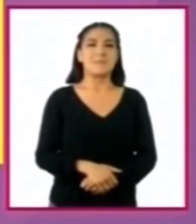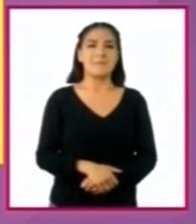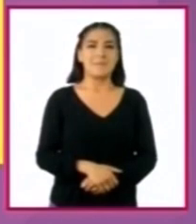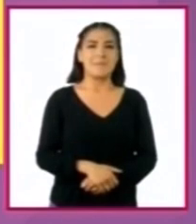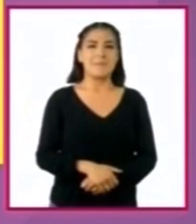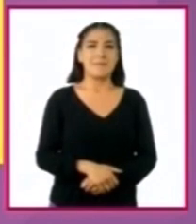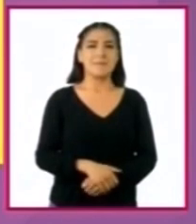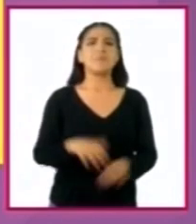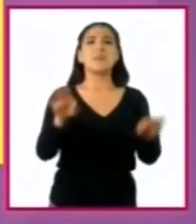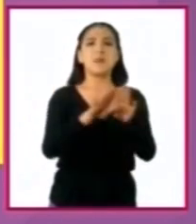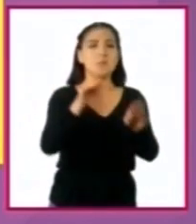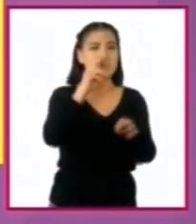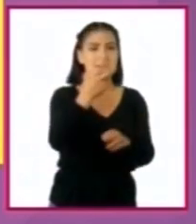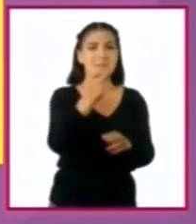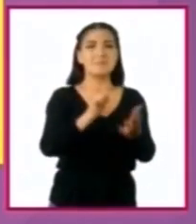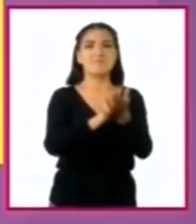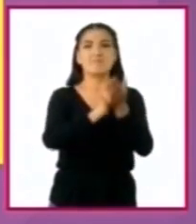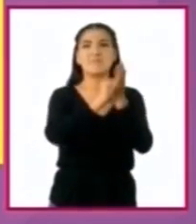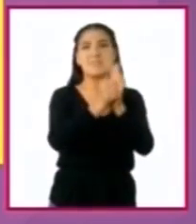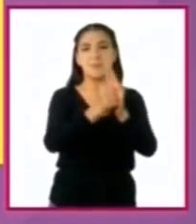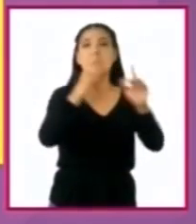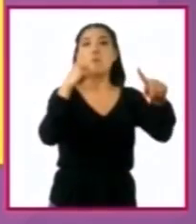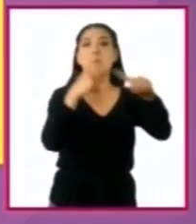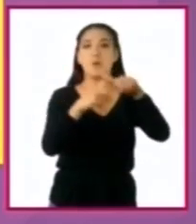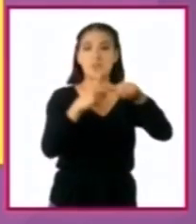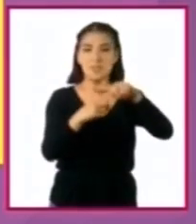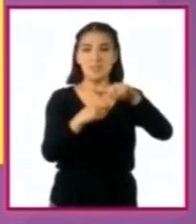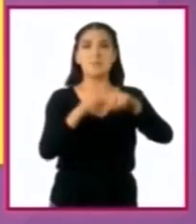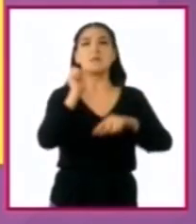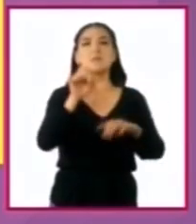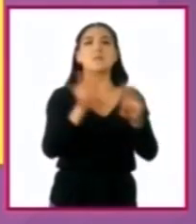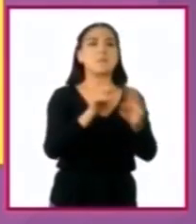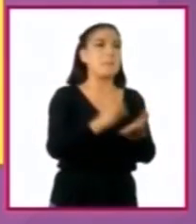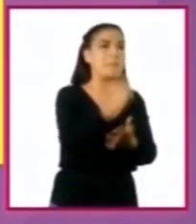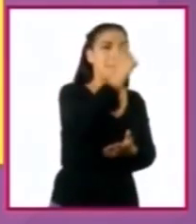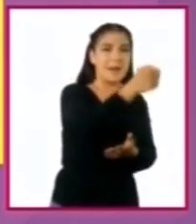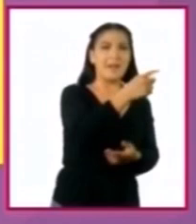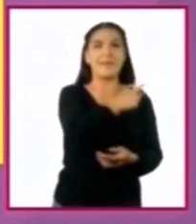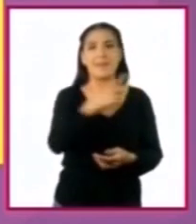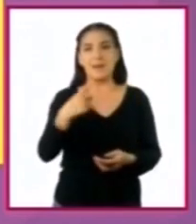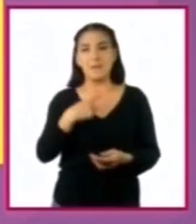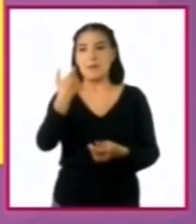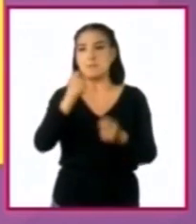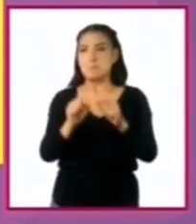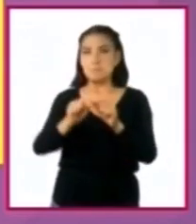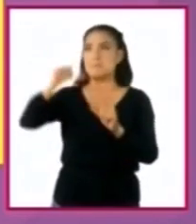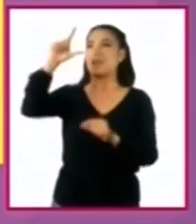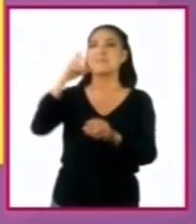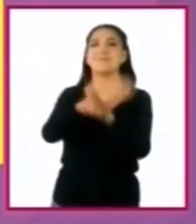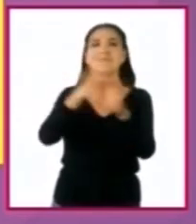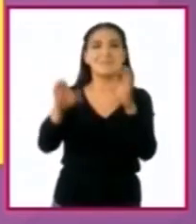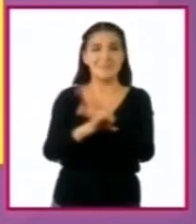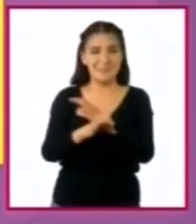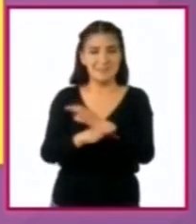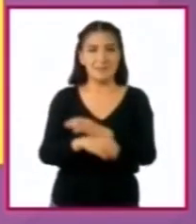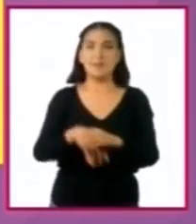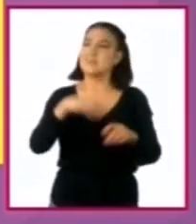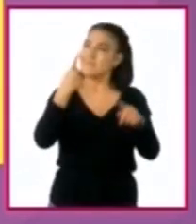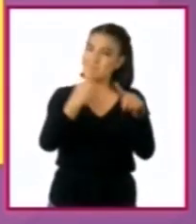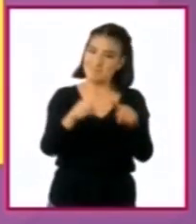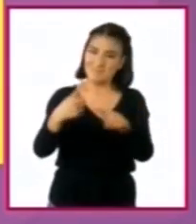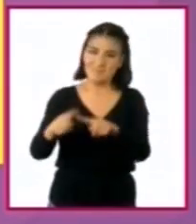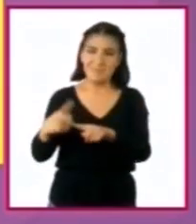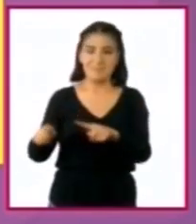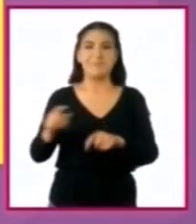Los signos positivos pueden indicar ganancias, pago de deudas e incremento de los precios de los productos, entre otras